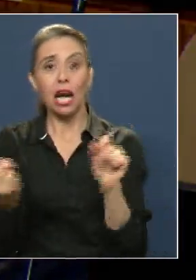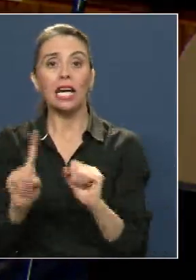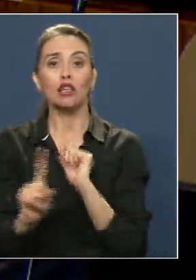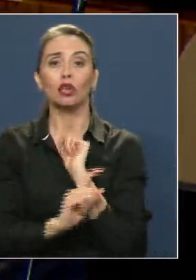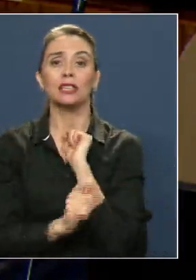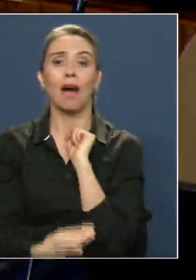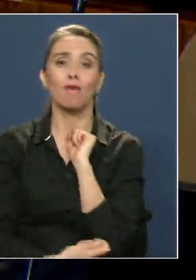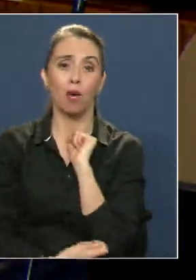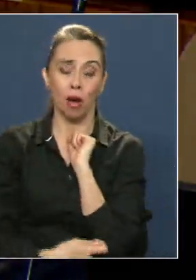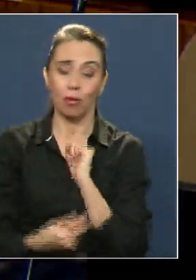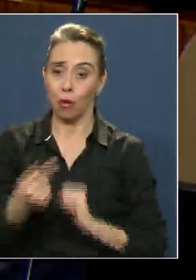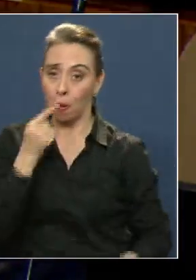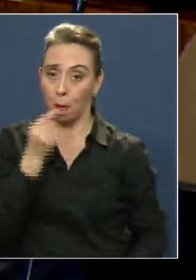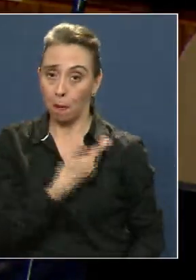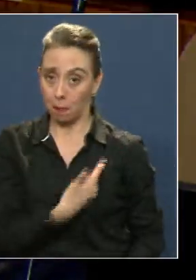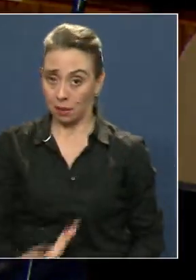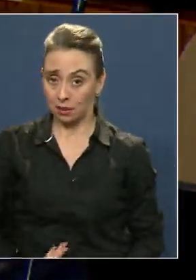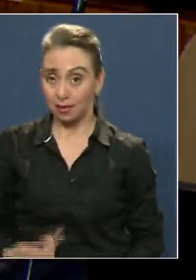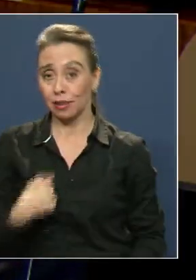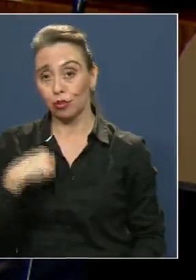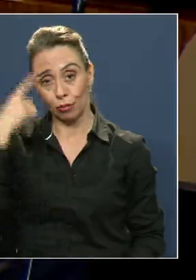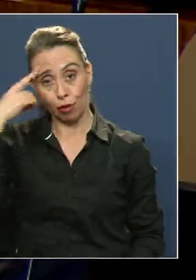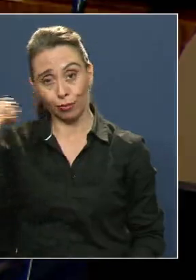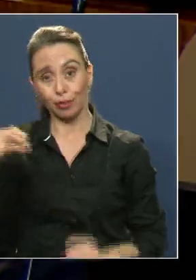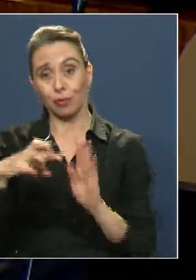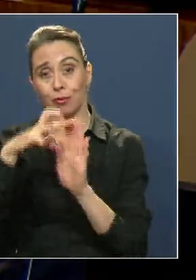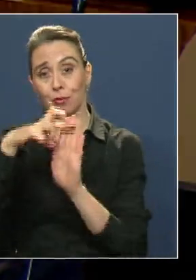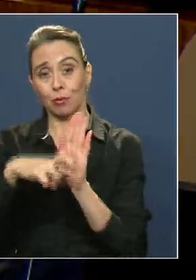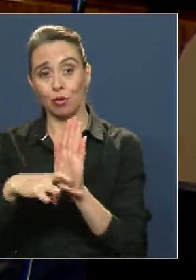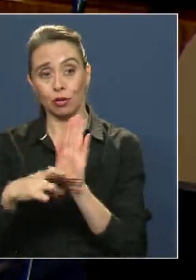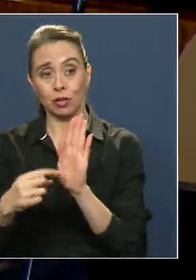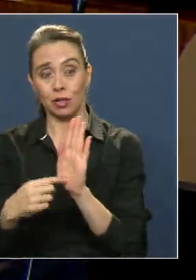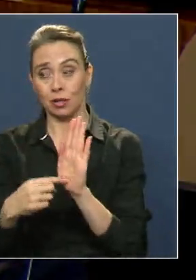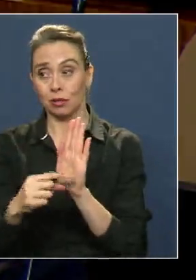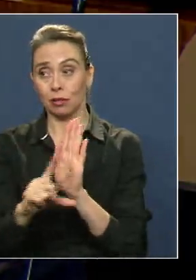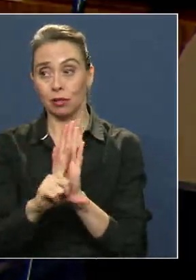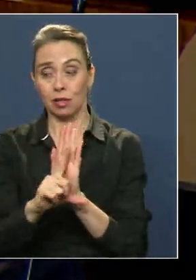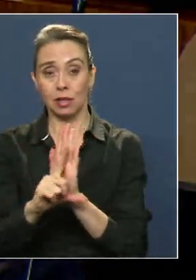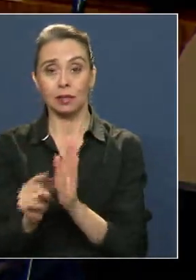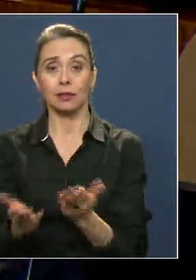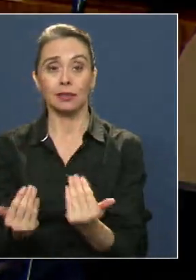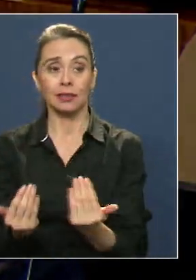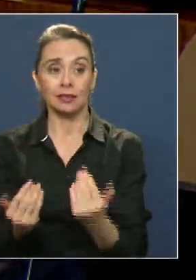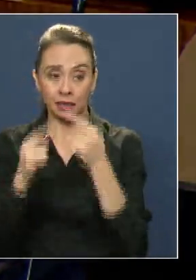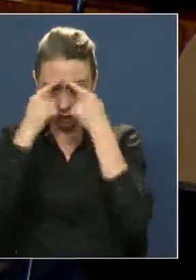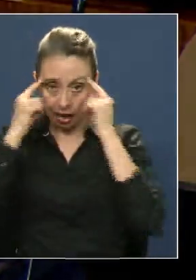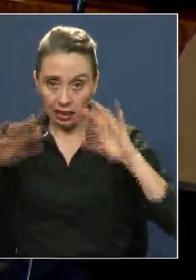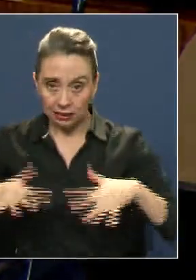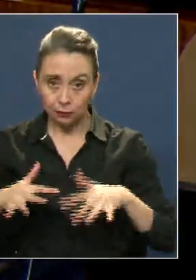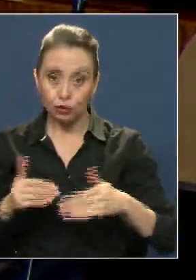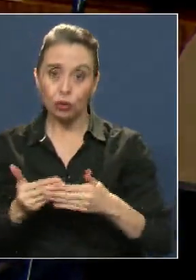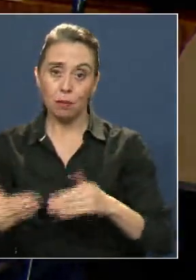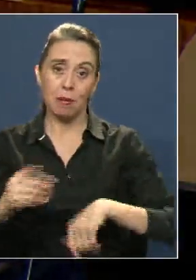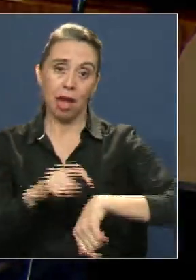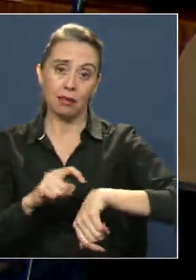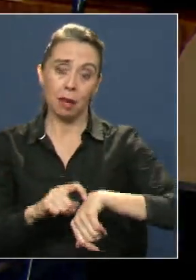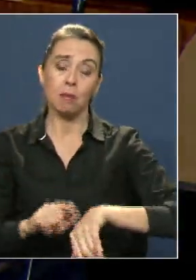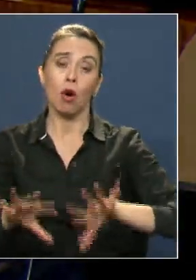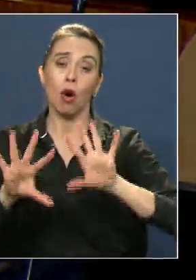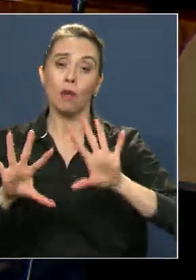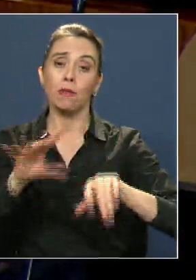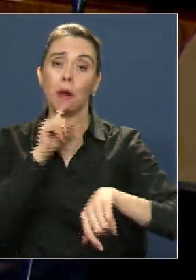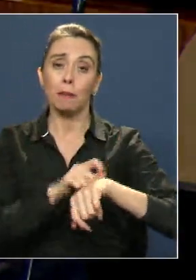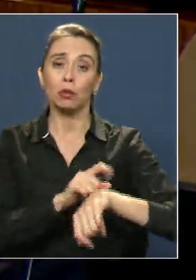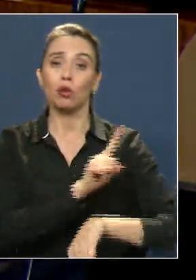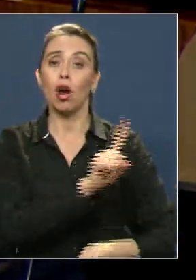Yo, presidente, creo que es un proyecto que amerita que hagamos un esfuerzo de esa naturaleza. 10 minutos para